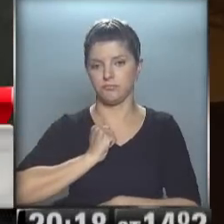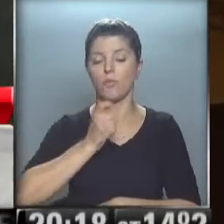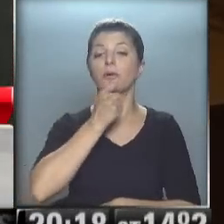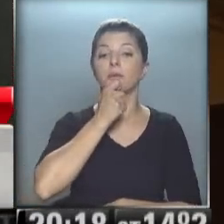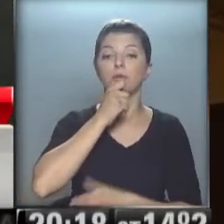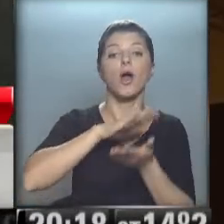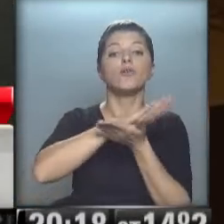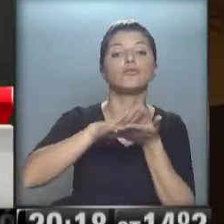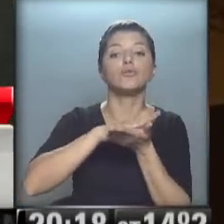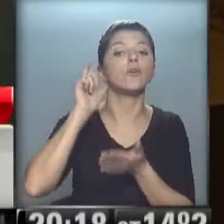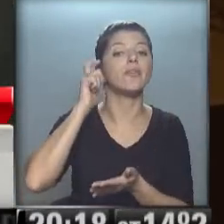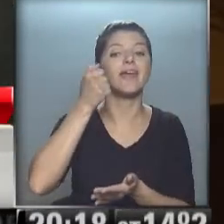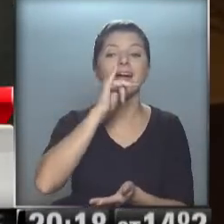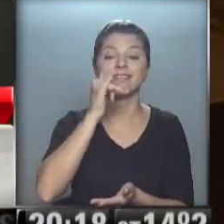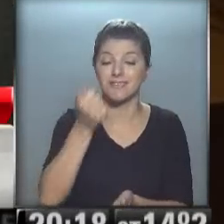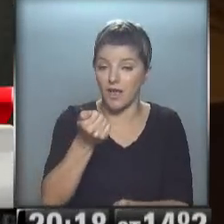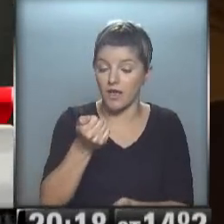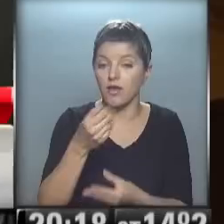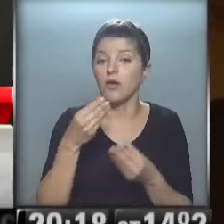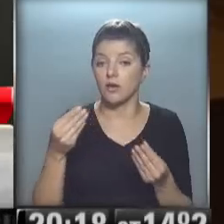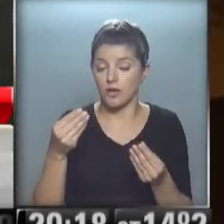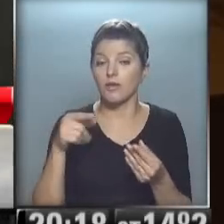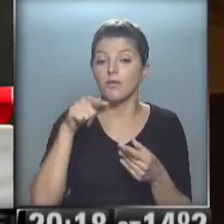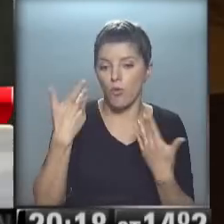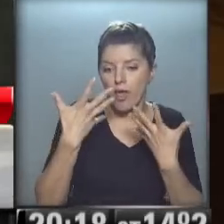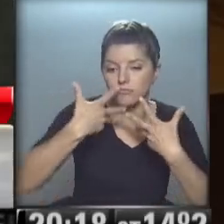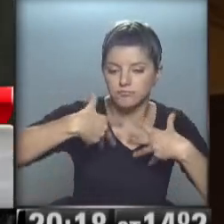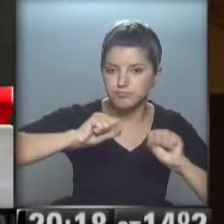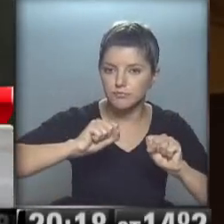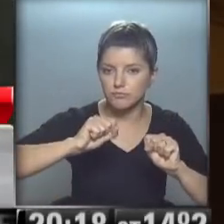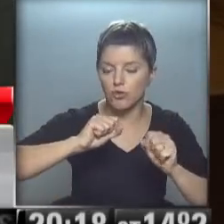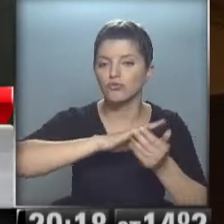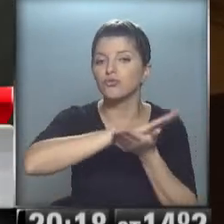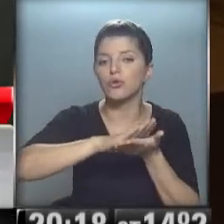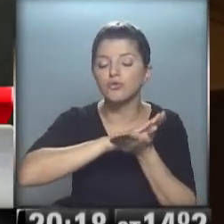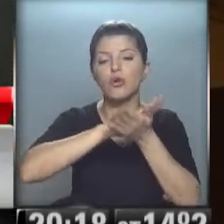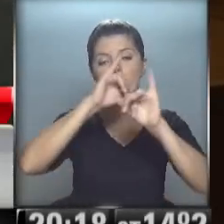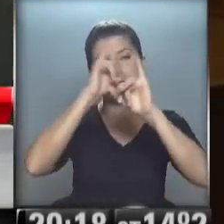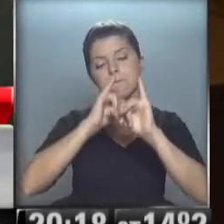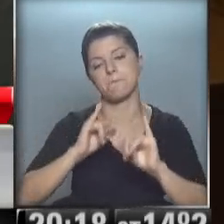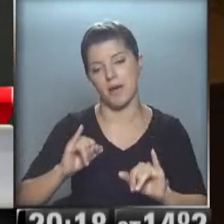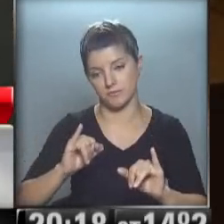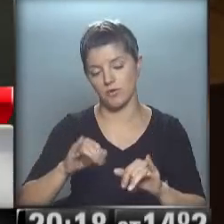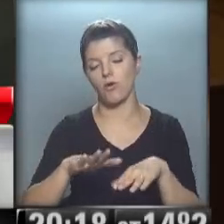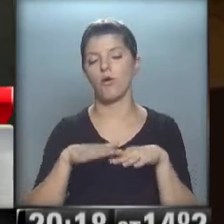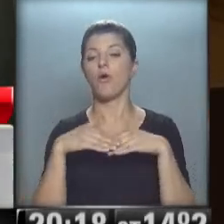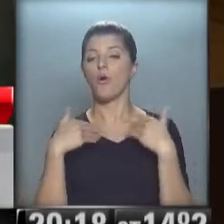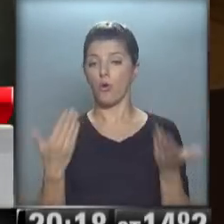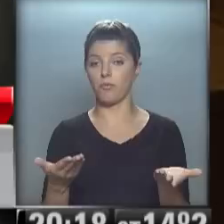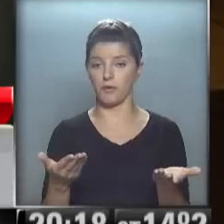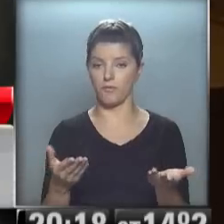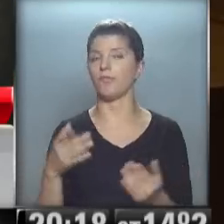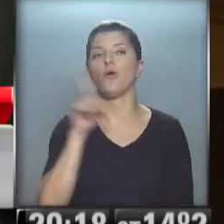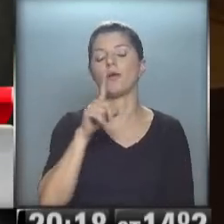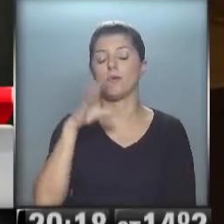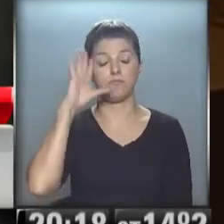que se pueda encontrar más tarde o más temprano, de una solución pacífica, naturalmente, no es que de